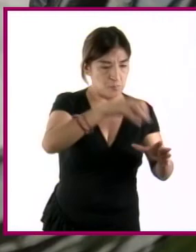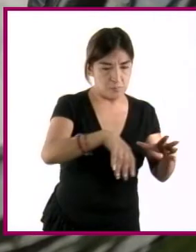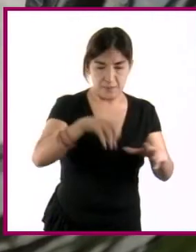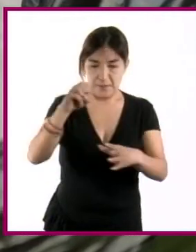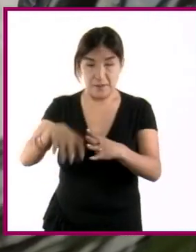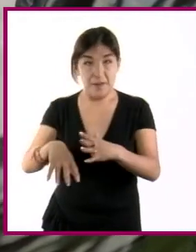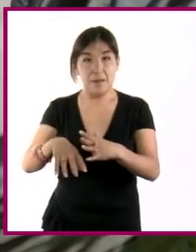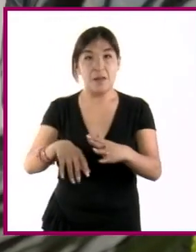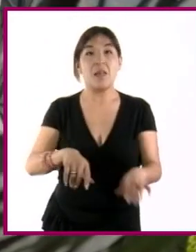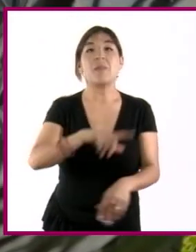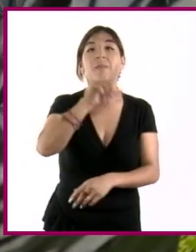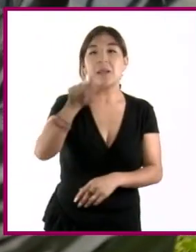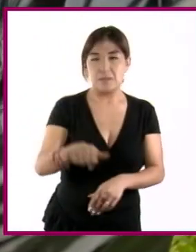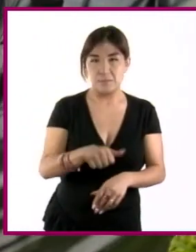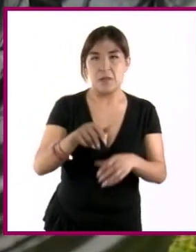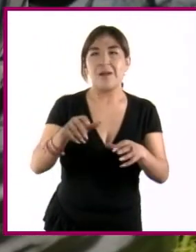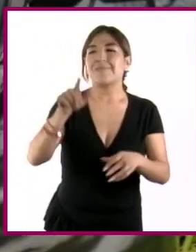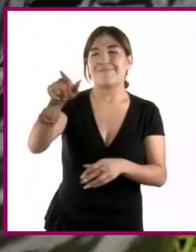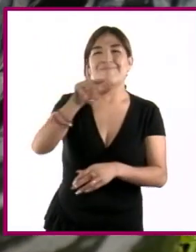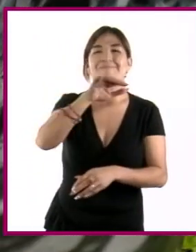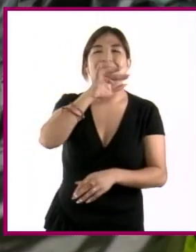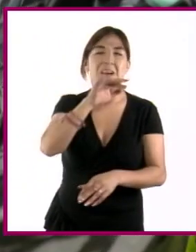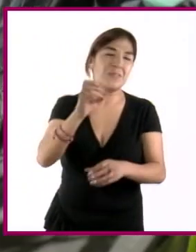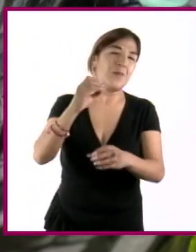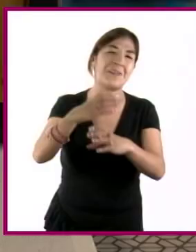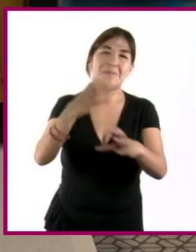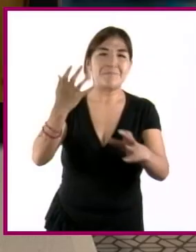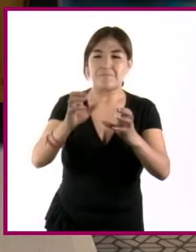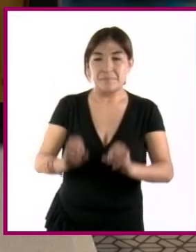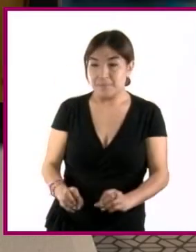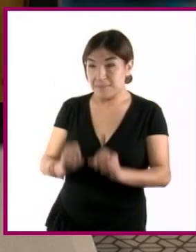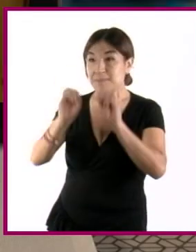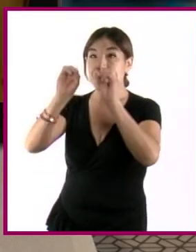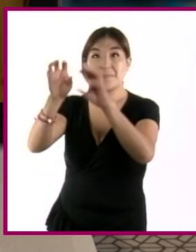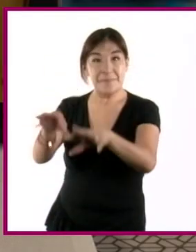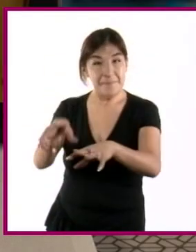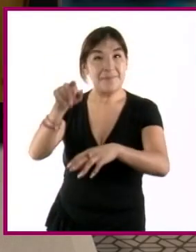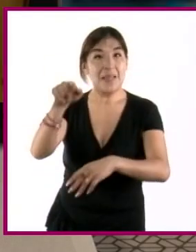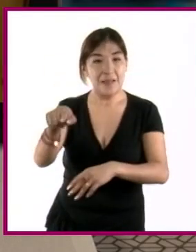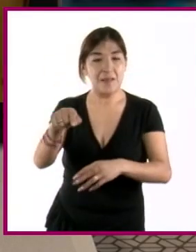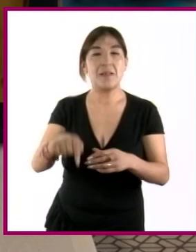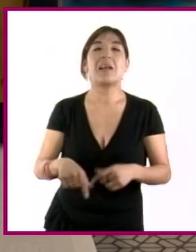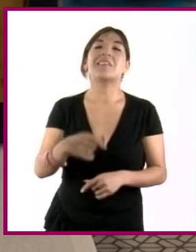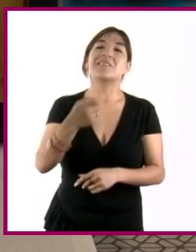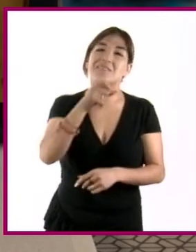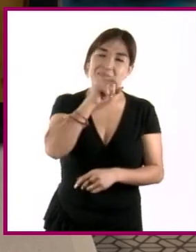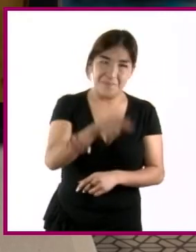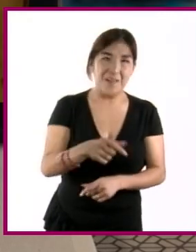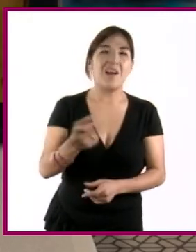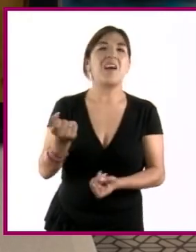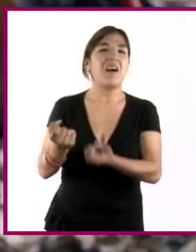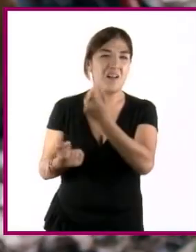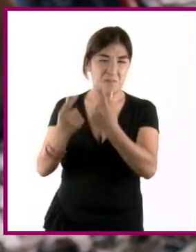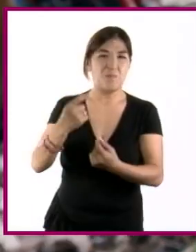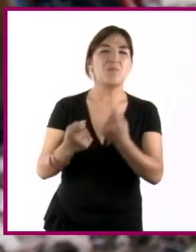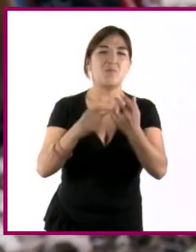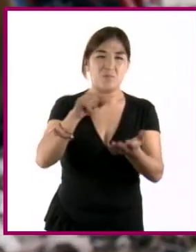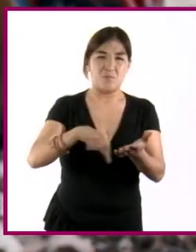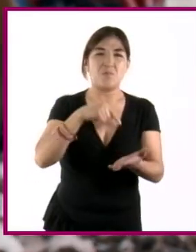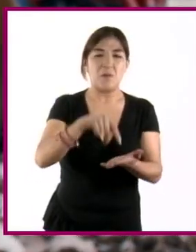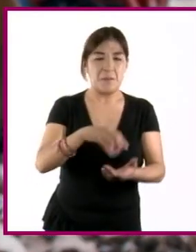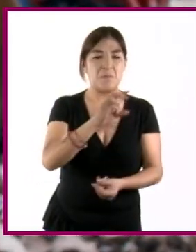y los entregamos al sistema de recolección de residuos. Sin embargo, lamentablemente, también en muchos municipios llegan